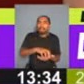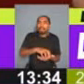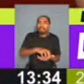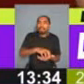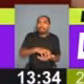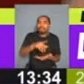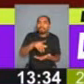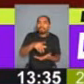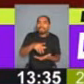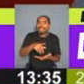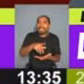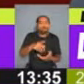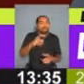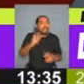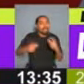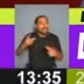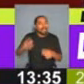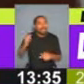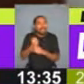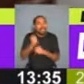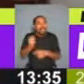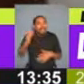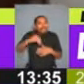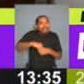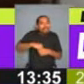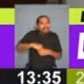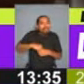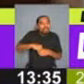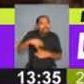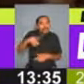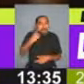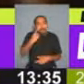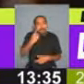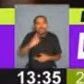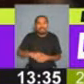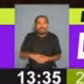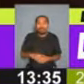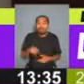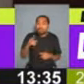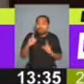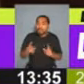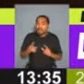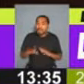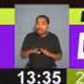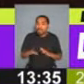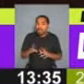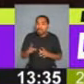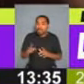de personal que tiene el mismo y que viene de la anterior gestión